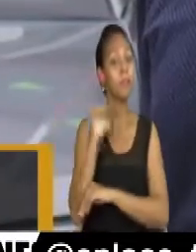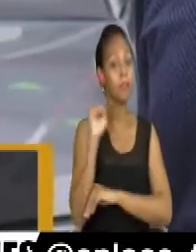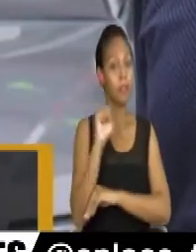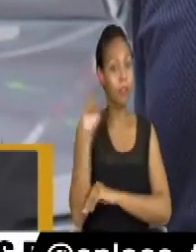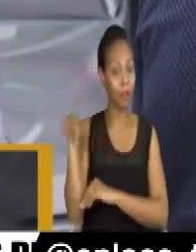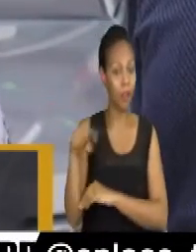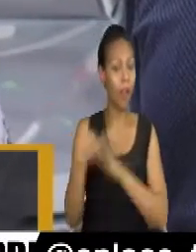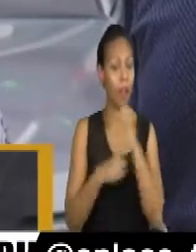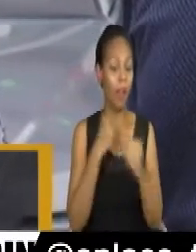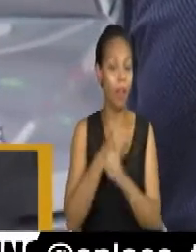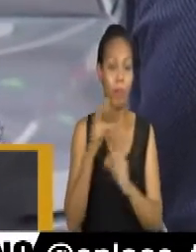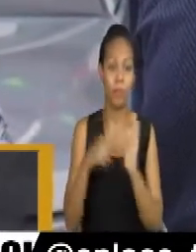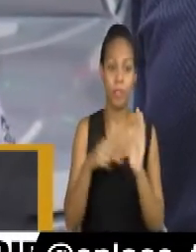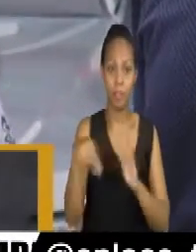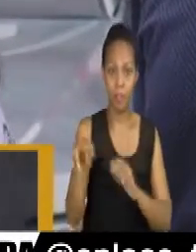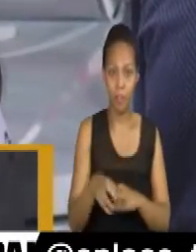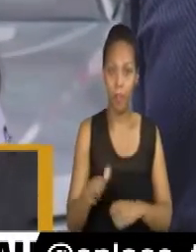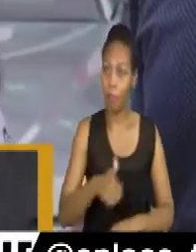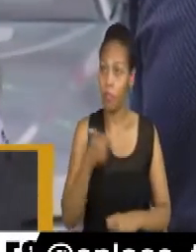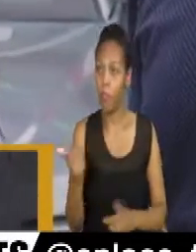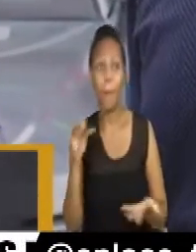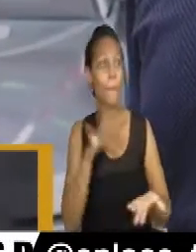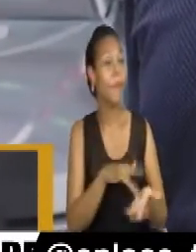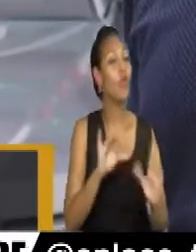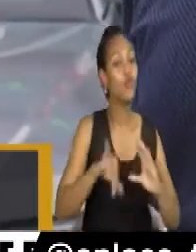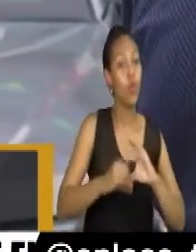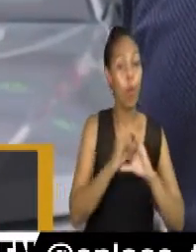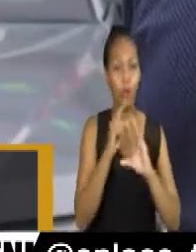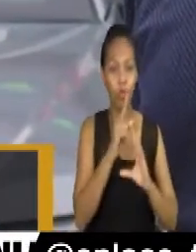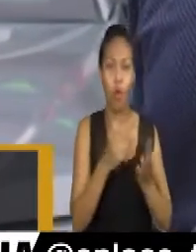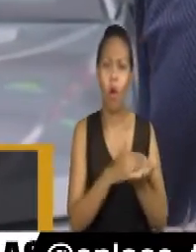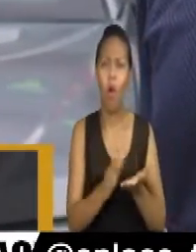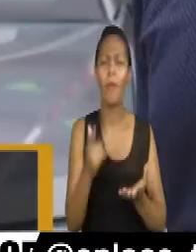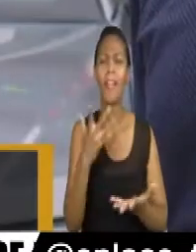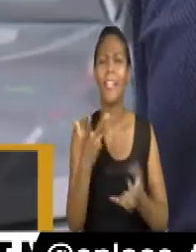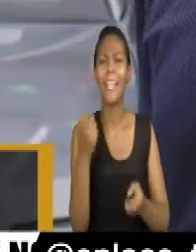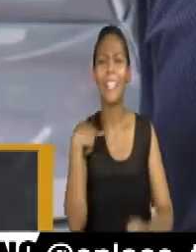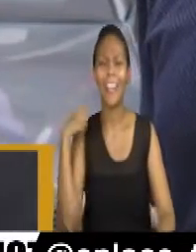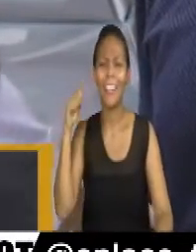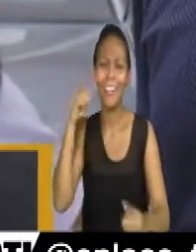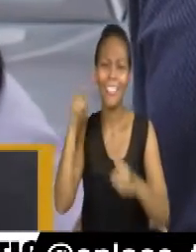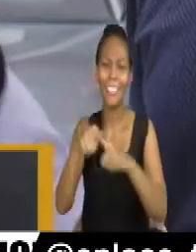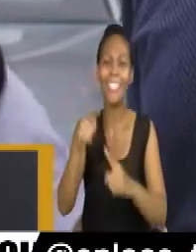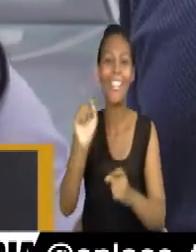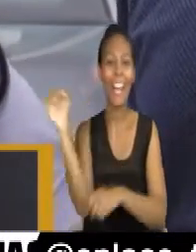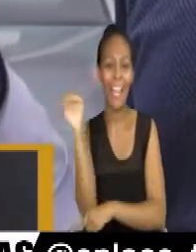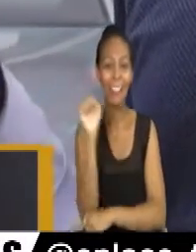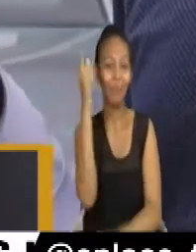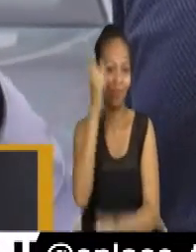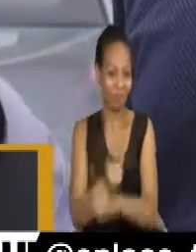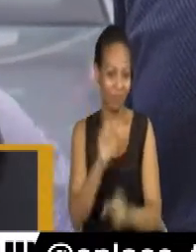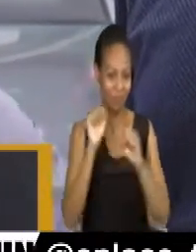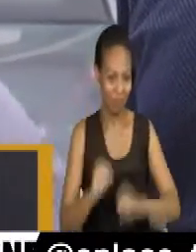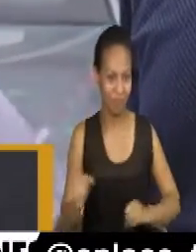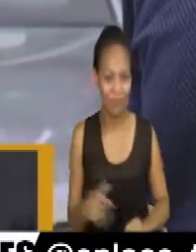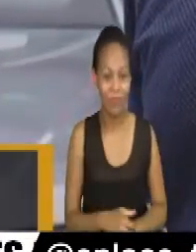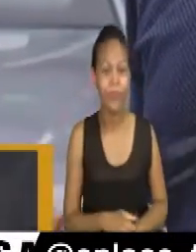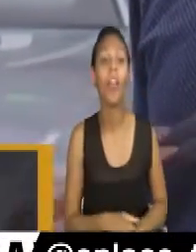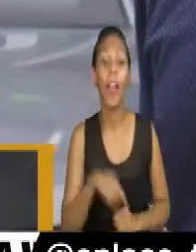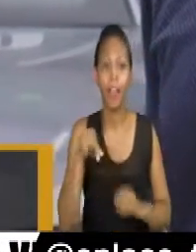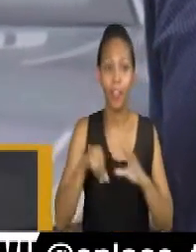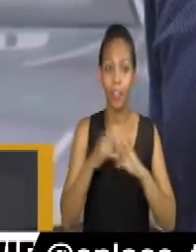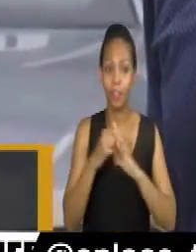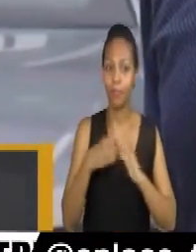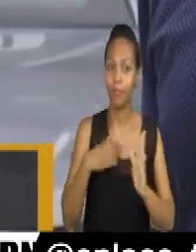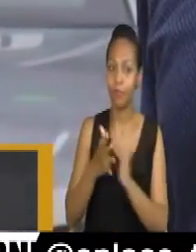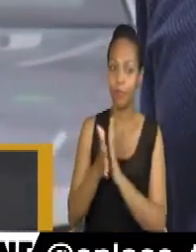aquí, hasta el Centro Comercial San Silvestre, puede comprar el carro de sus sueños. Es por ahora la información desde aquí, desde el Centro Comercial San Silvestre, en